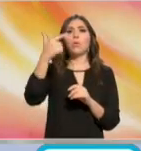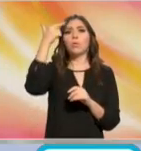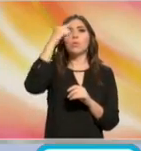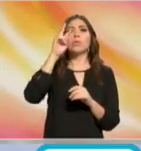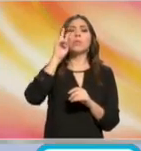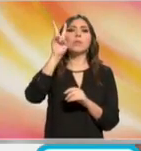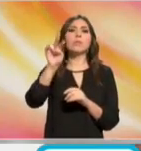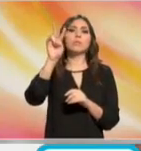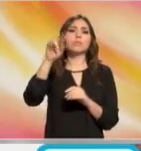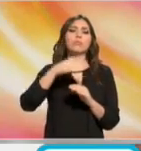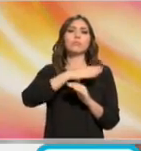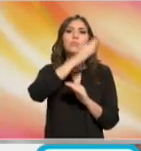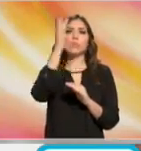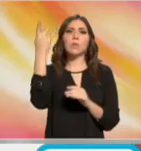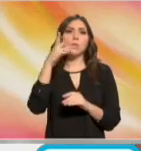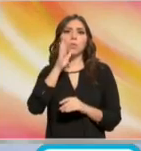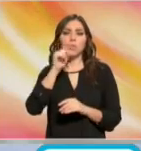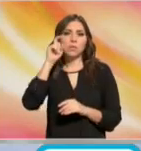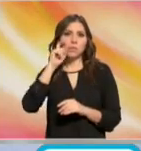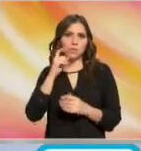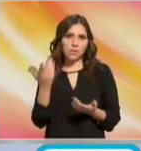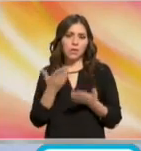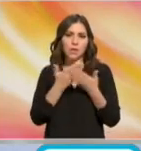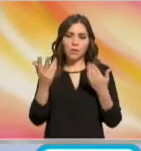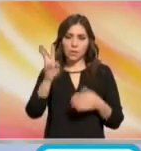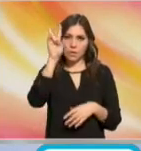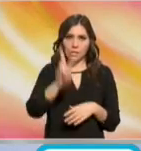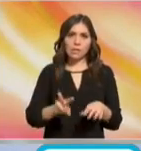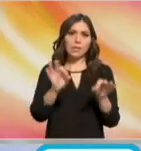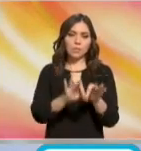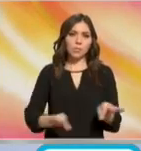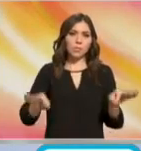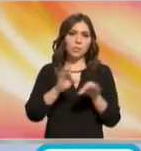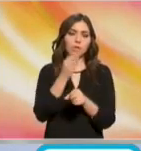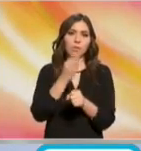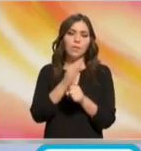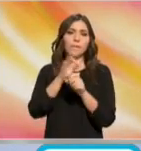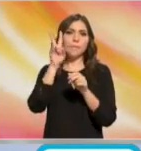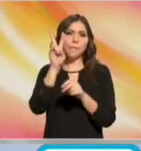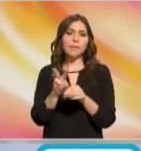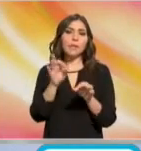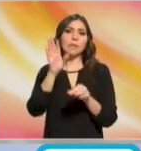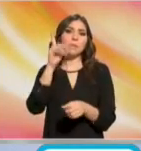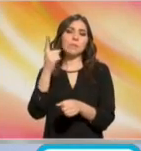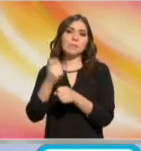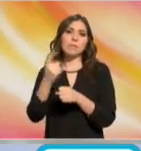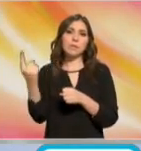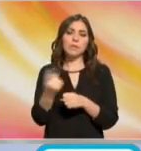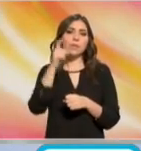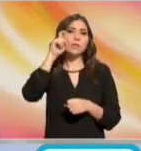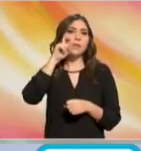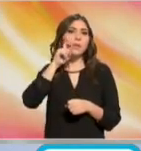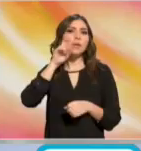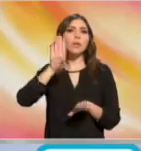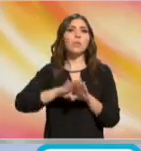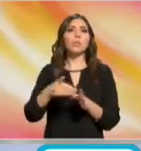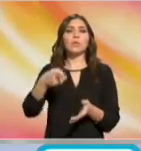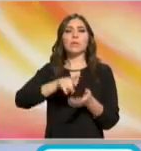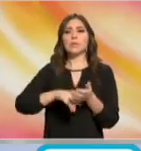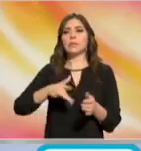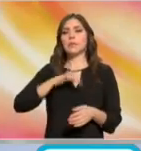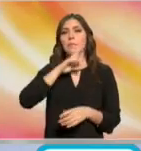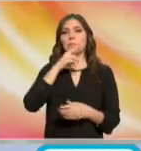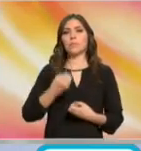televisión. Ajá. De verdad es fundamental que hoy por hoy le demos la importancia a la sexualidad porque es una fuente de nutrición